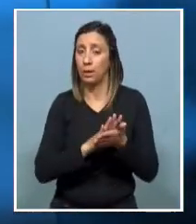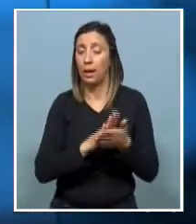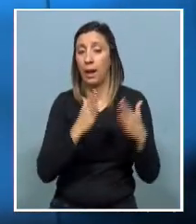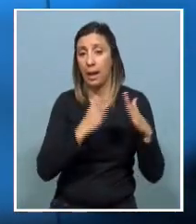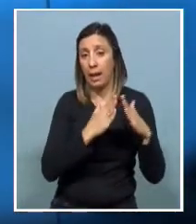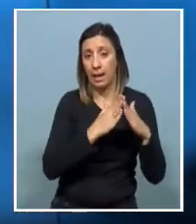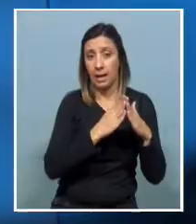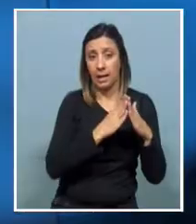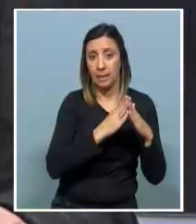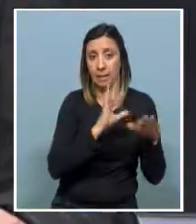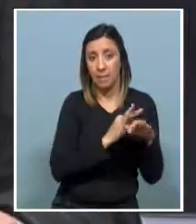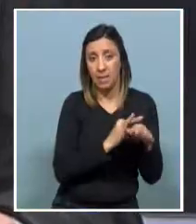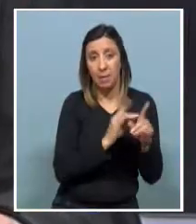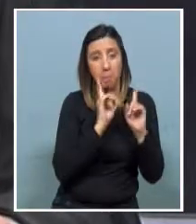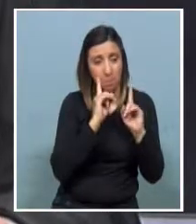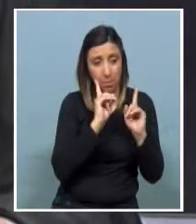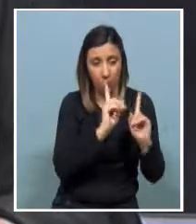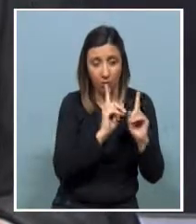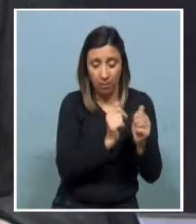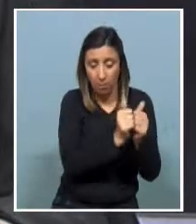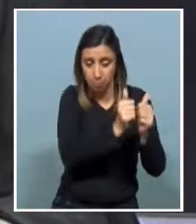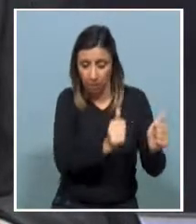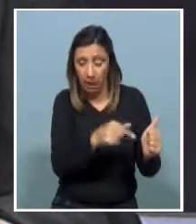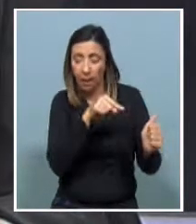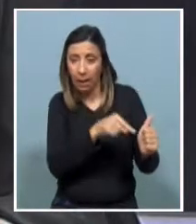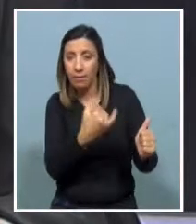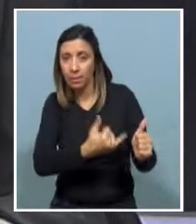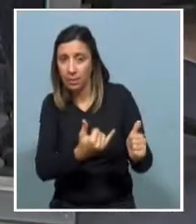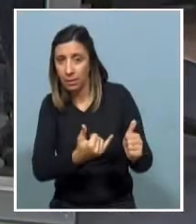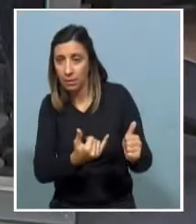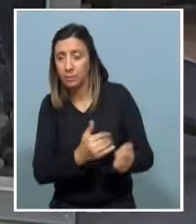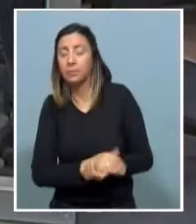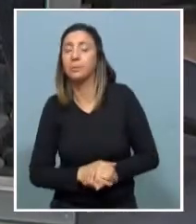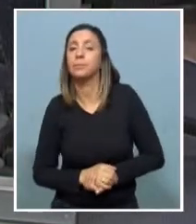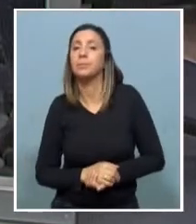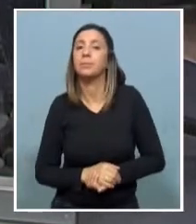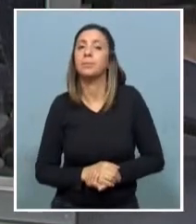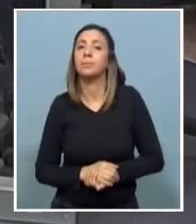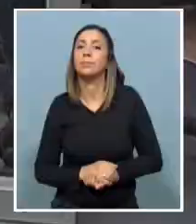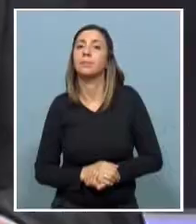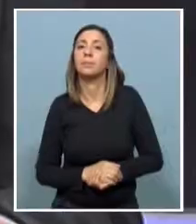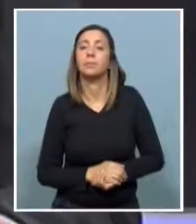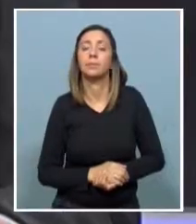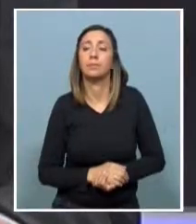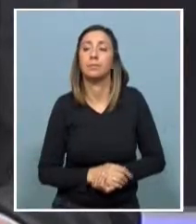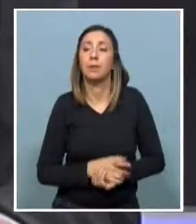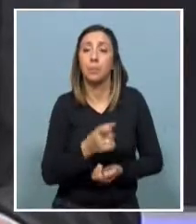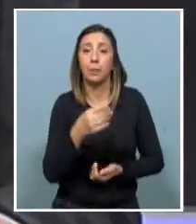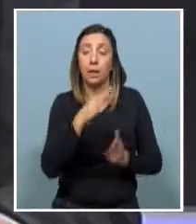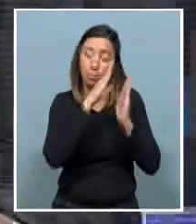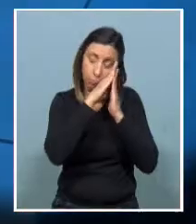residencias apostadas en el predio, estas residencias tienen un ámbito que es justamente para